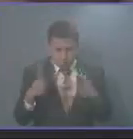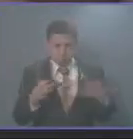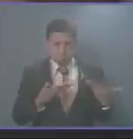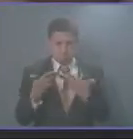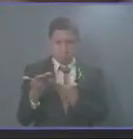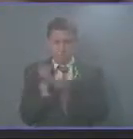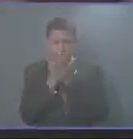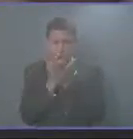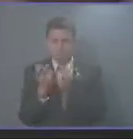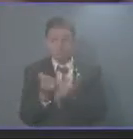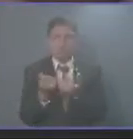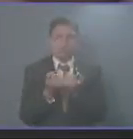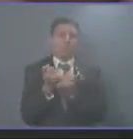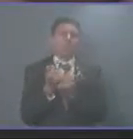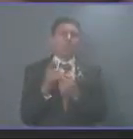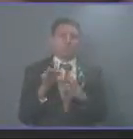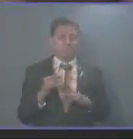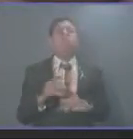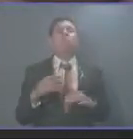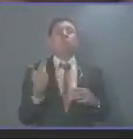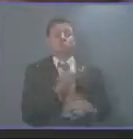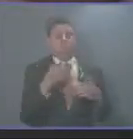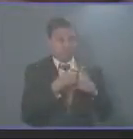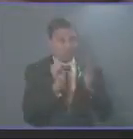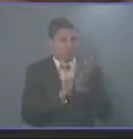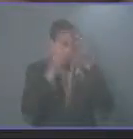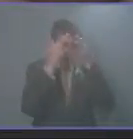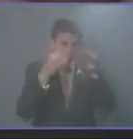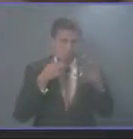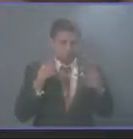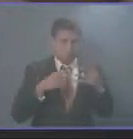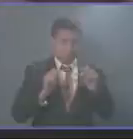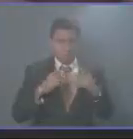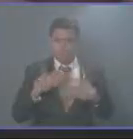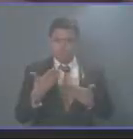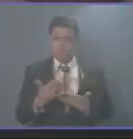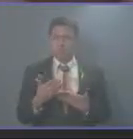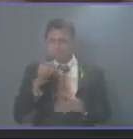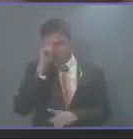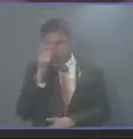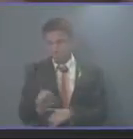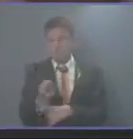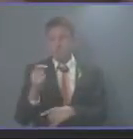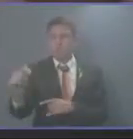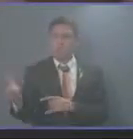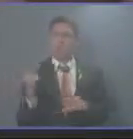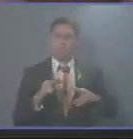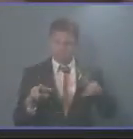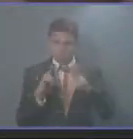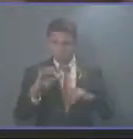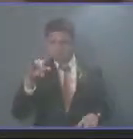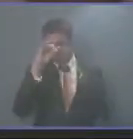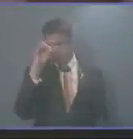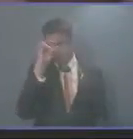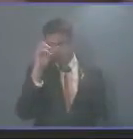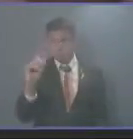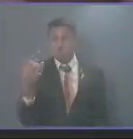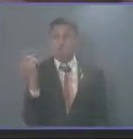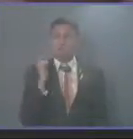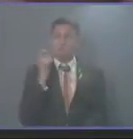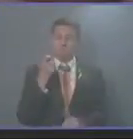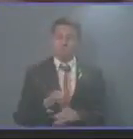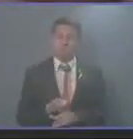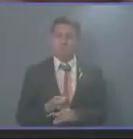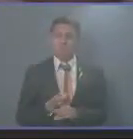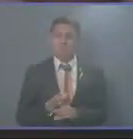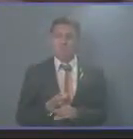de lo anterior es procedente que este órgano de Estado reconozca el valioso trabajo del señor